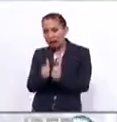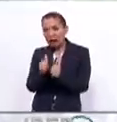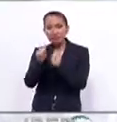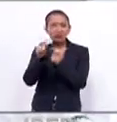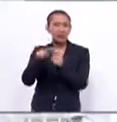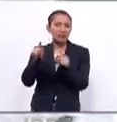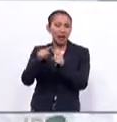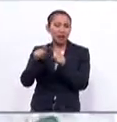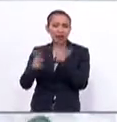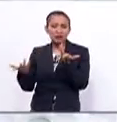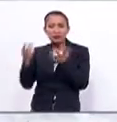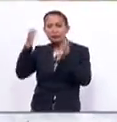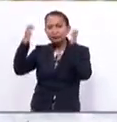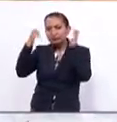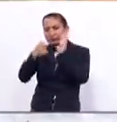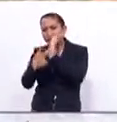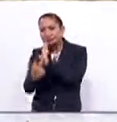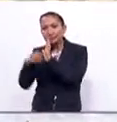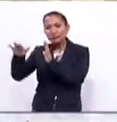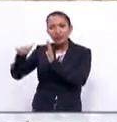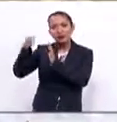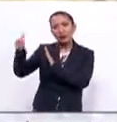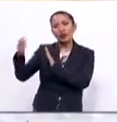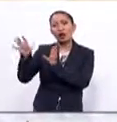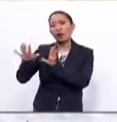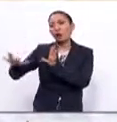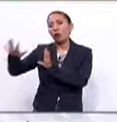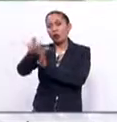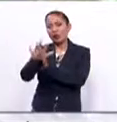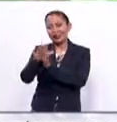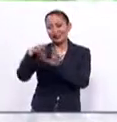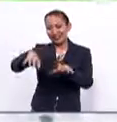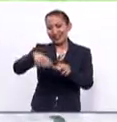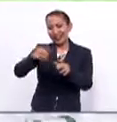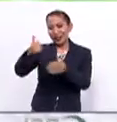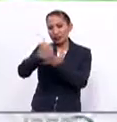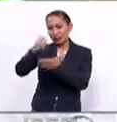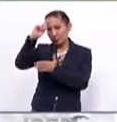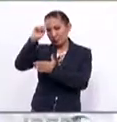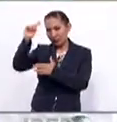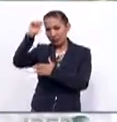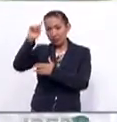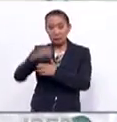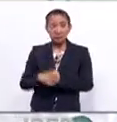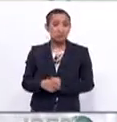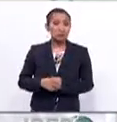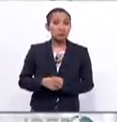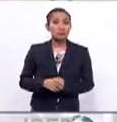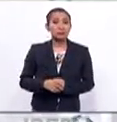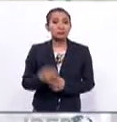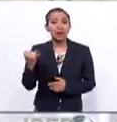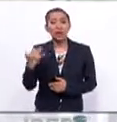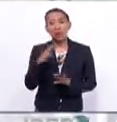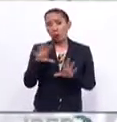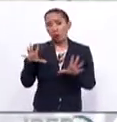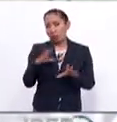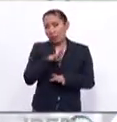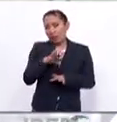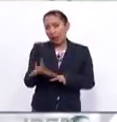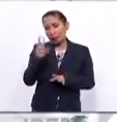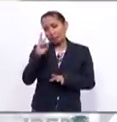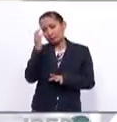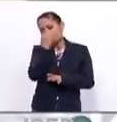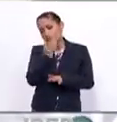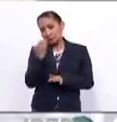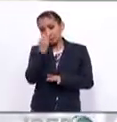de distintas exhibiciones fuera, digamos, del recinto ferial en la ciudad de Madrid, y, digamos, en términos generales,